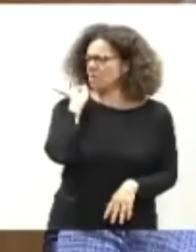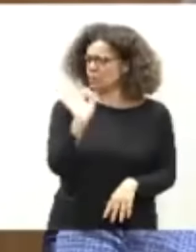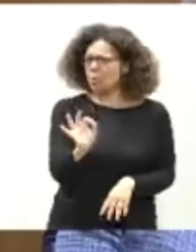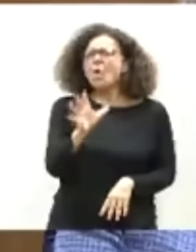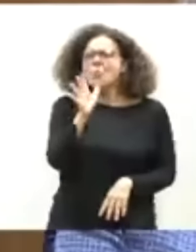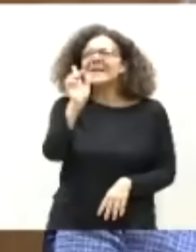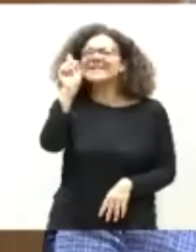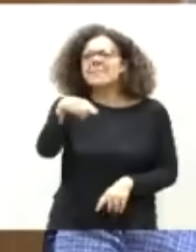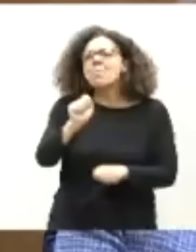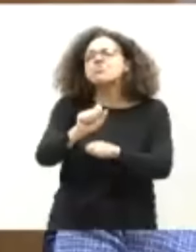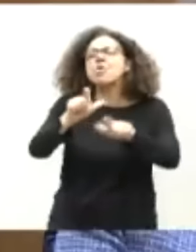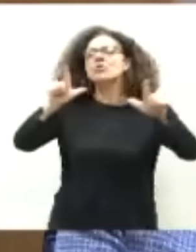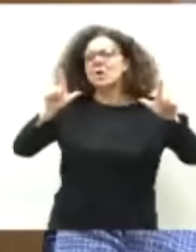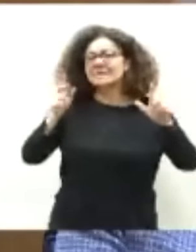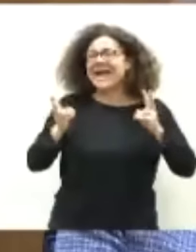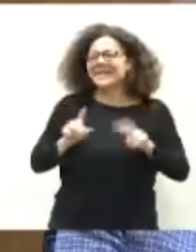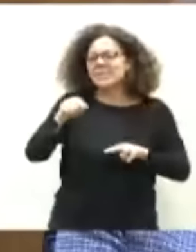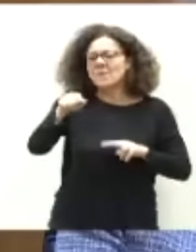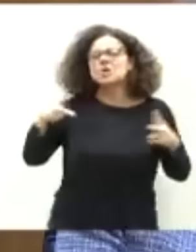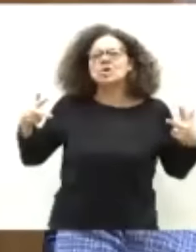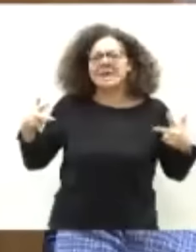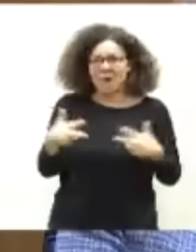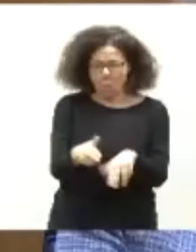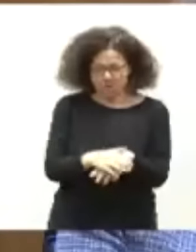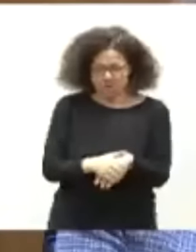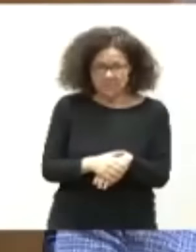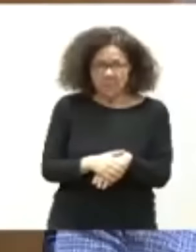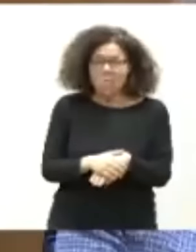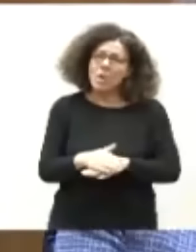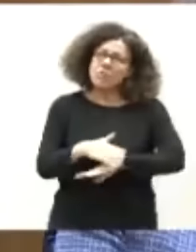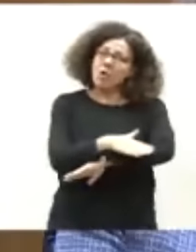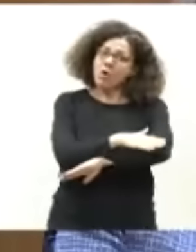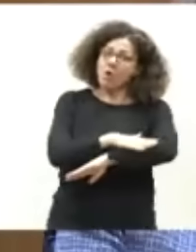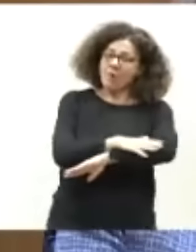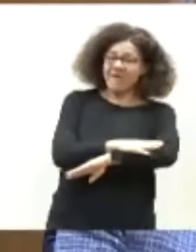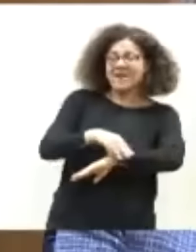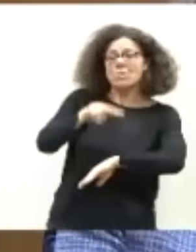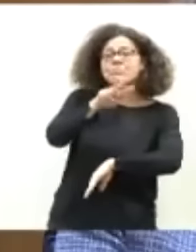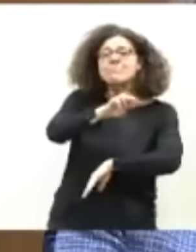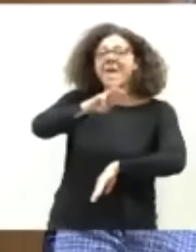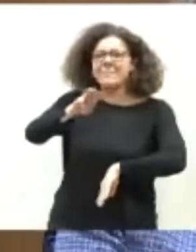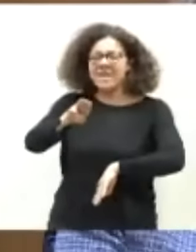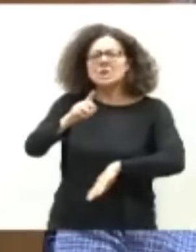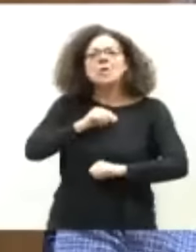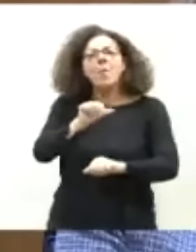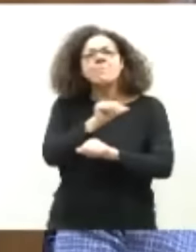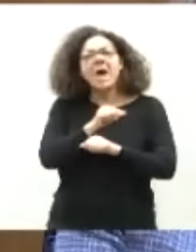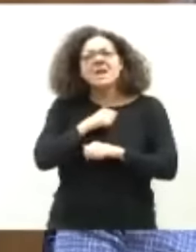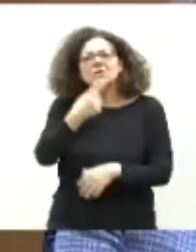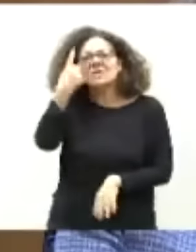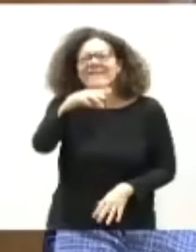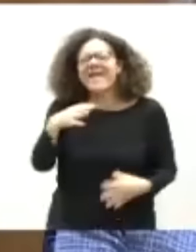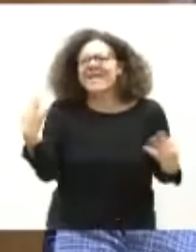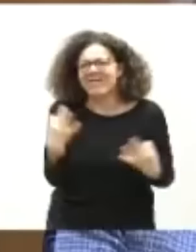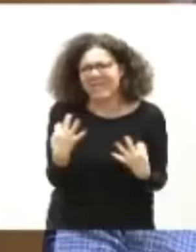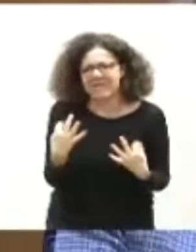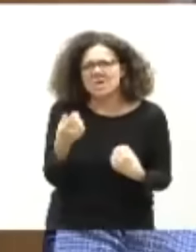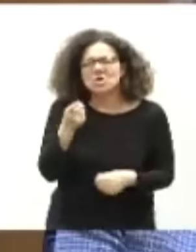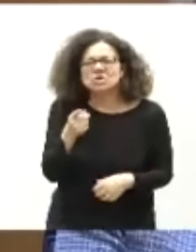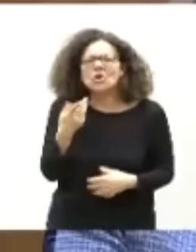fue también protagonista activo de esos recortes. Cuando gobernaba el Partido Popular, lo único que conocieron los parados y paradas españolas